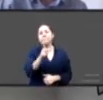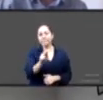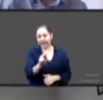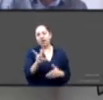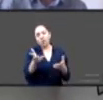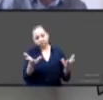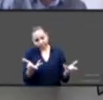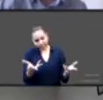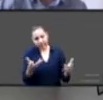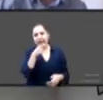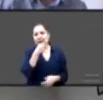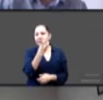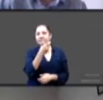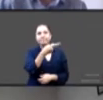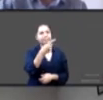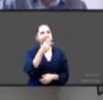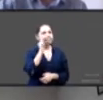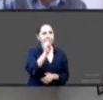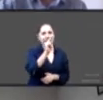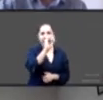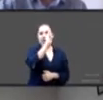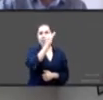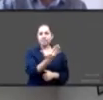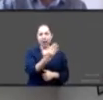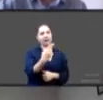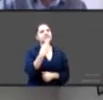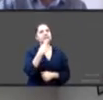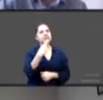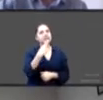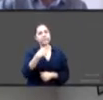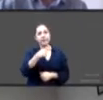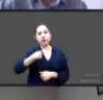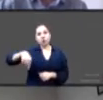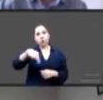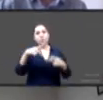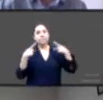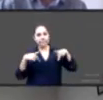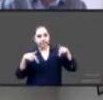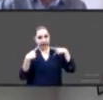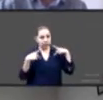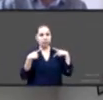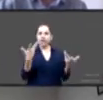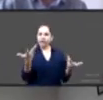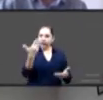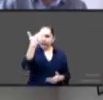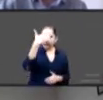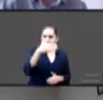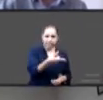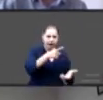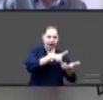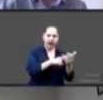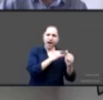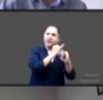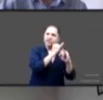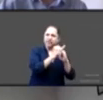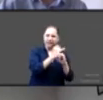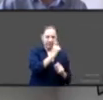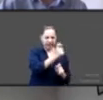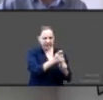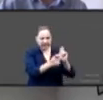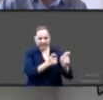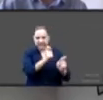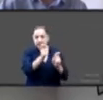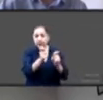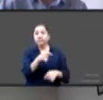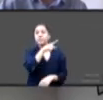vista didáctico, creo que es muy importante que todos nosotros sepamos cómo está dividido el universo del Internet. El Internet se divide en